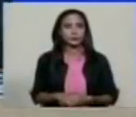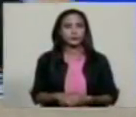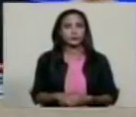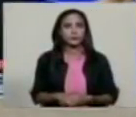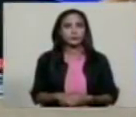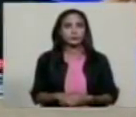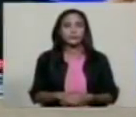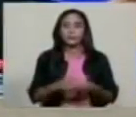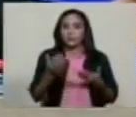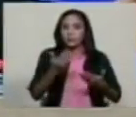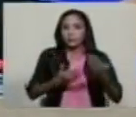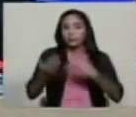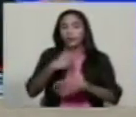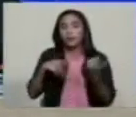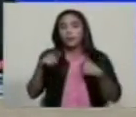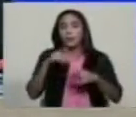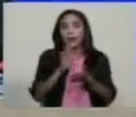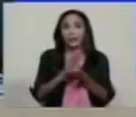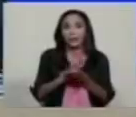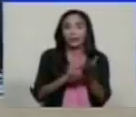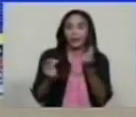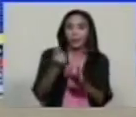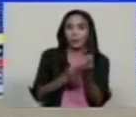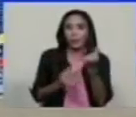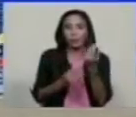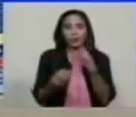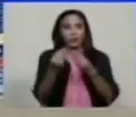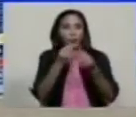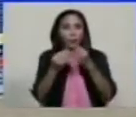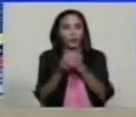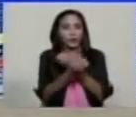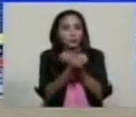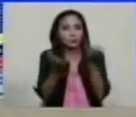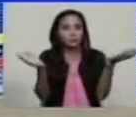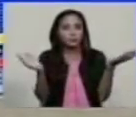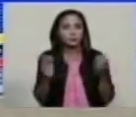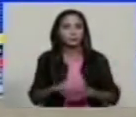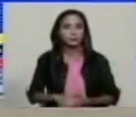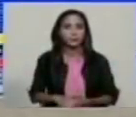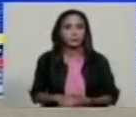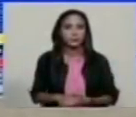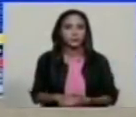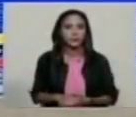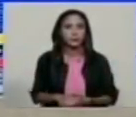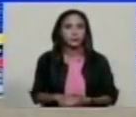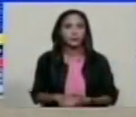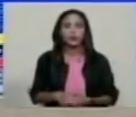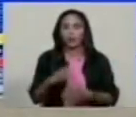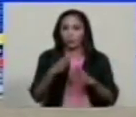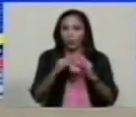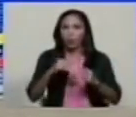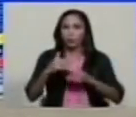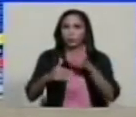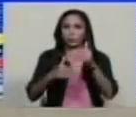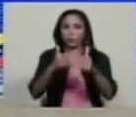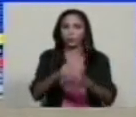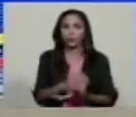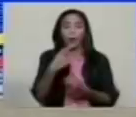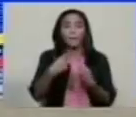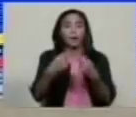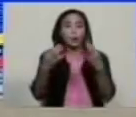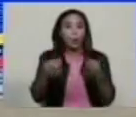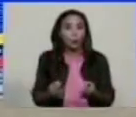para garantizar la estabilidad en el abastecimiento, para garantizar la estabilidad que vamos a lograr en los